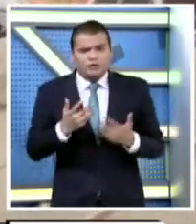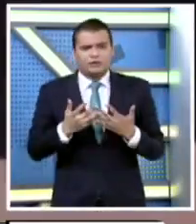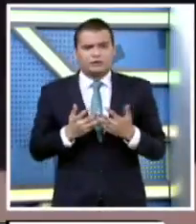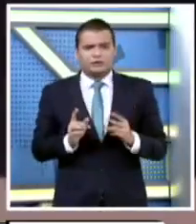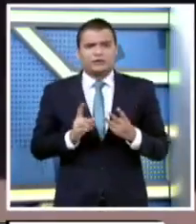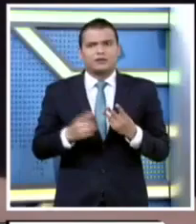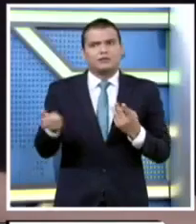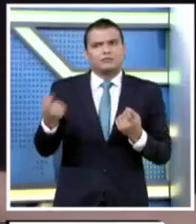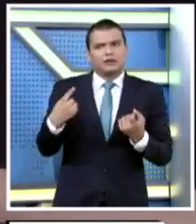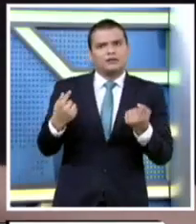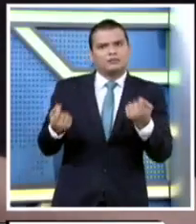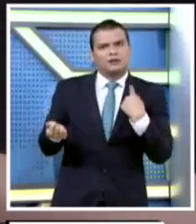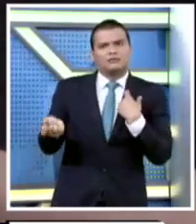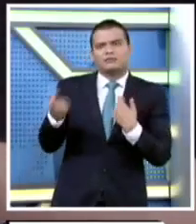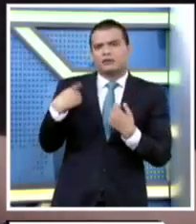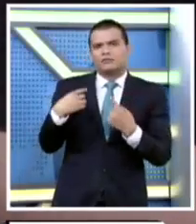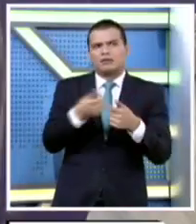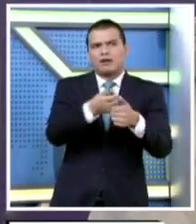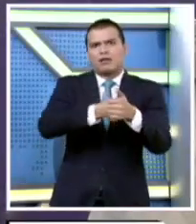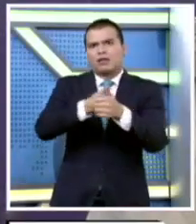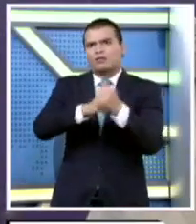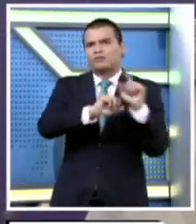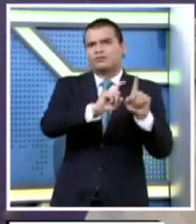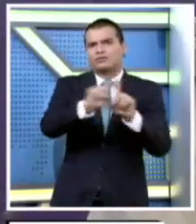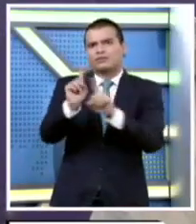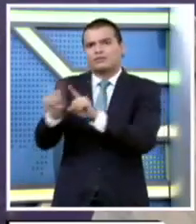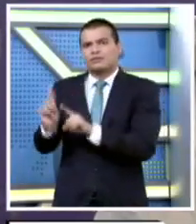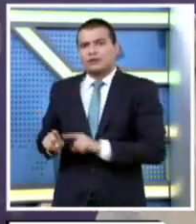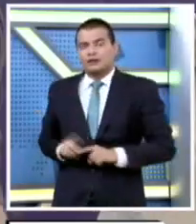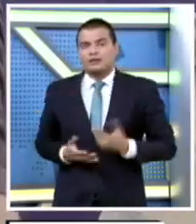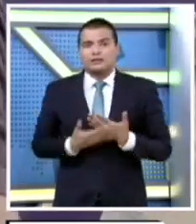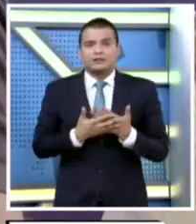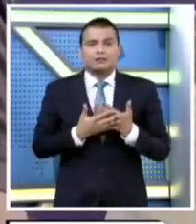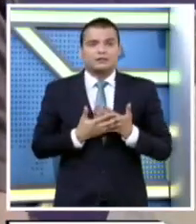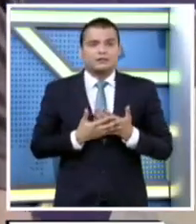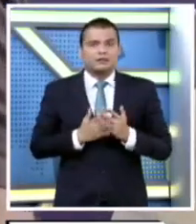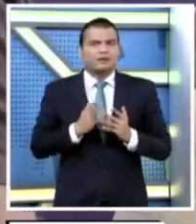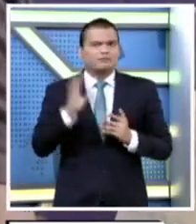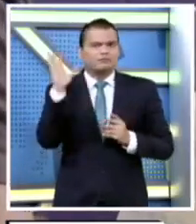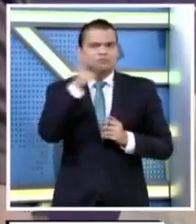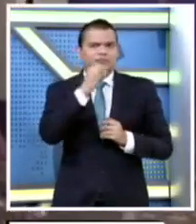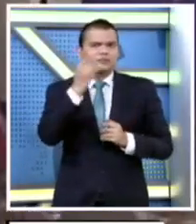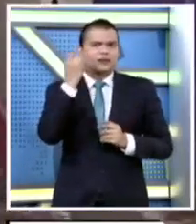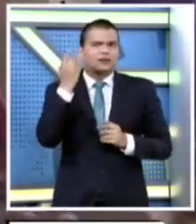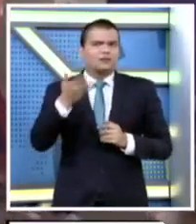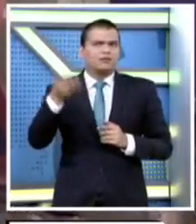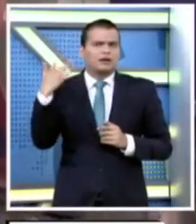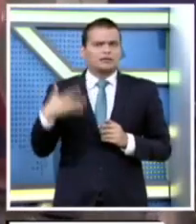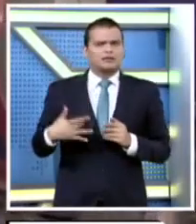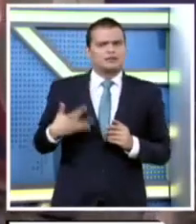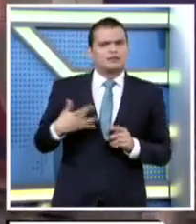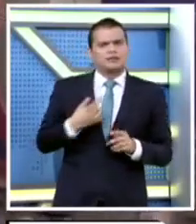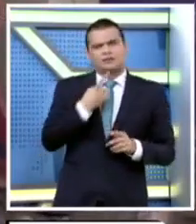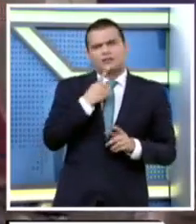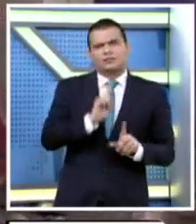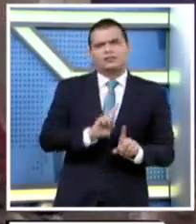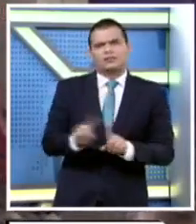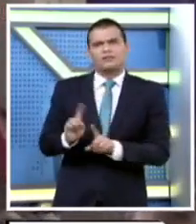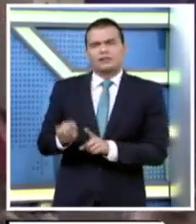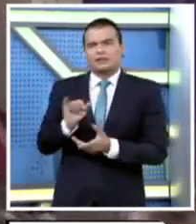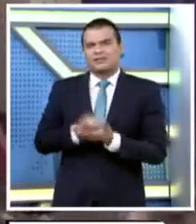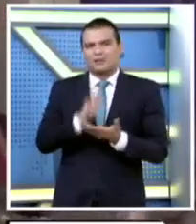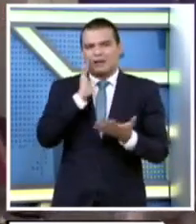unas preguntas a cada uno de los trabajadores, donde vamos a ver si ha tenido algún tipo de sintomatología correspondiente